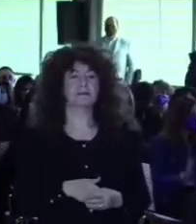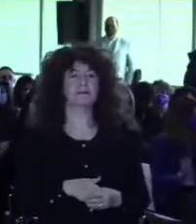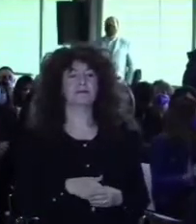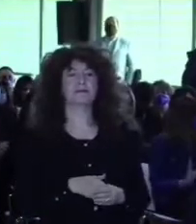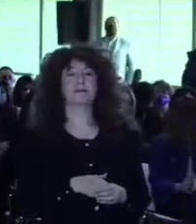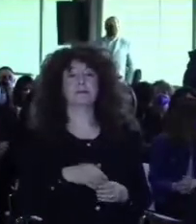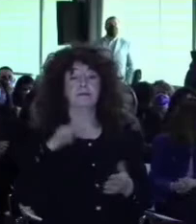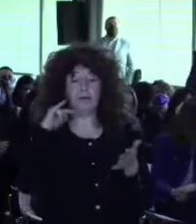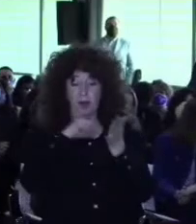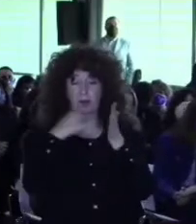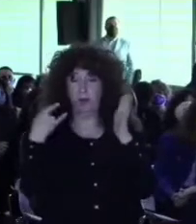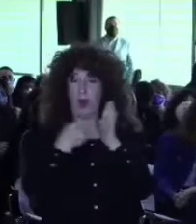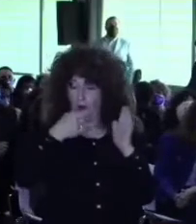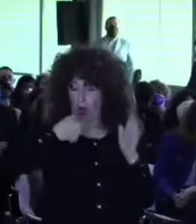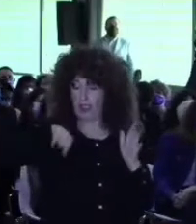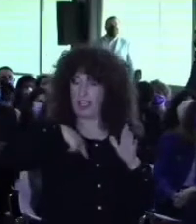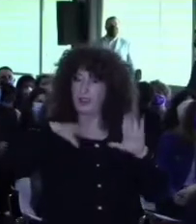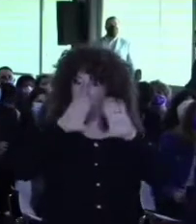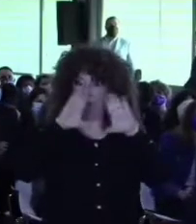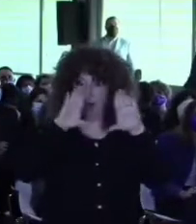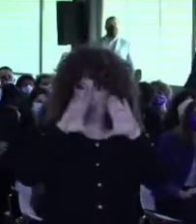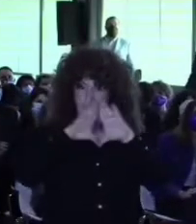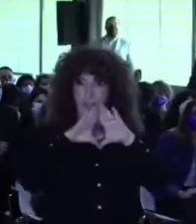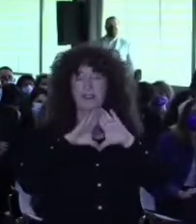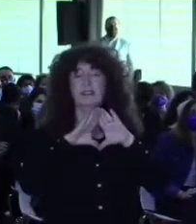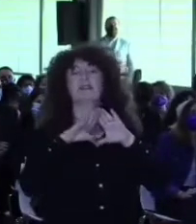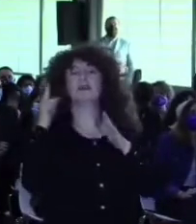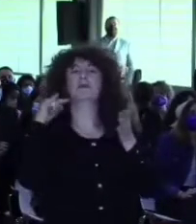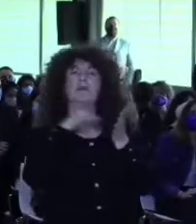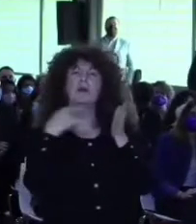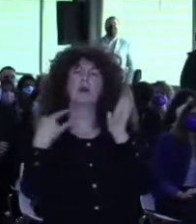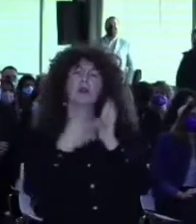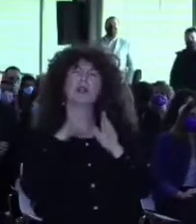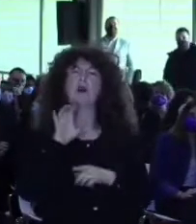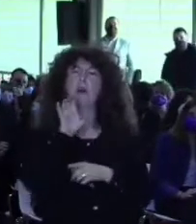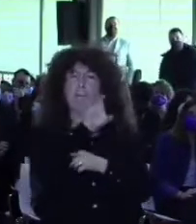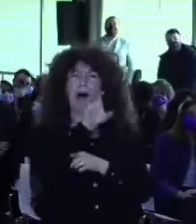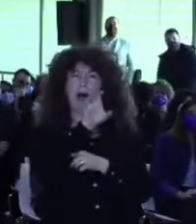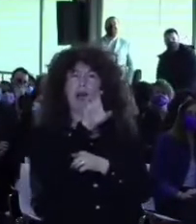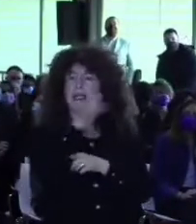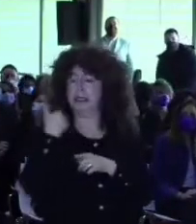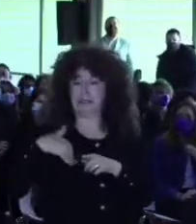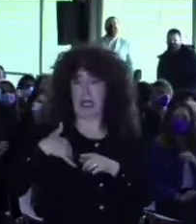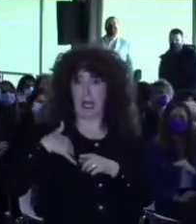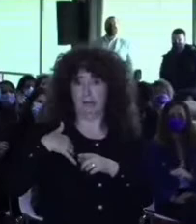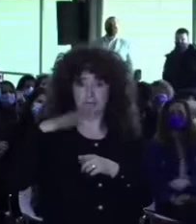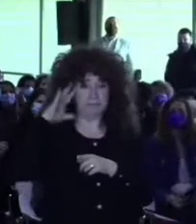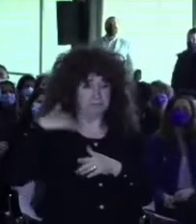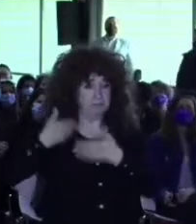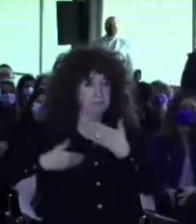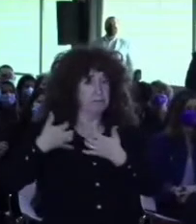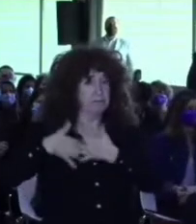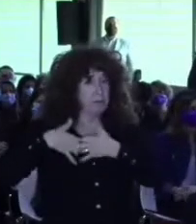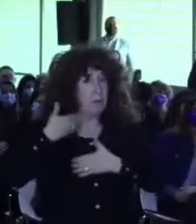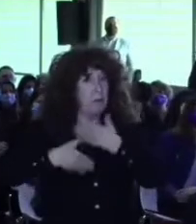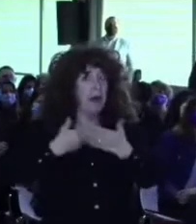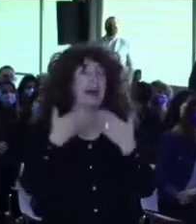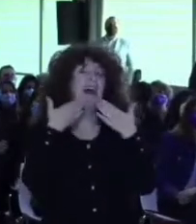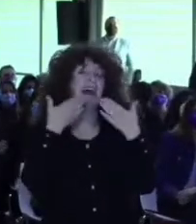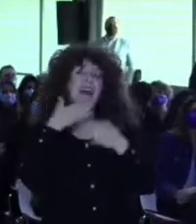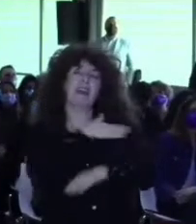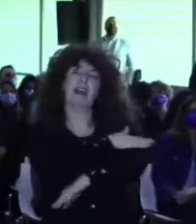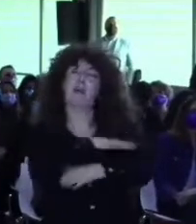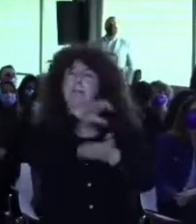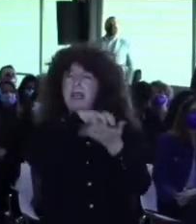Nuestro proyecto feminista es un proyecto de país que ya está en marcha gracias al Ministerio de Igualdad,